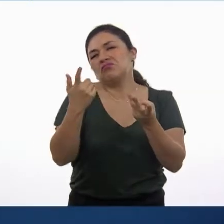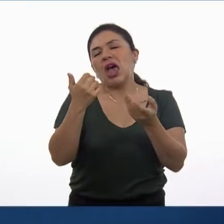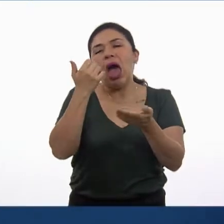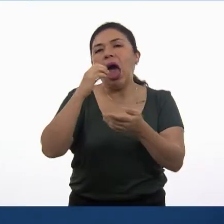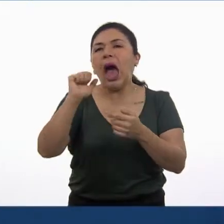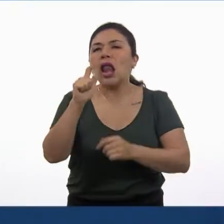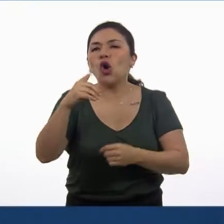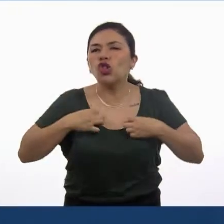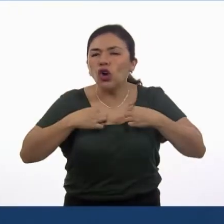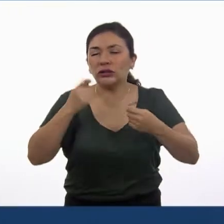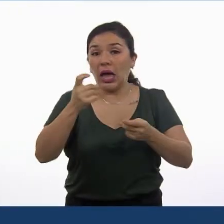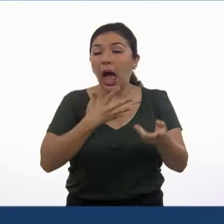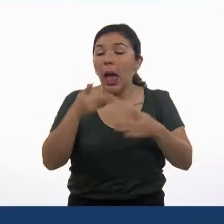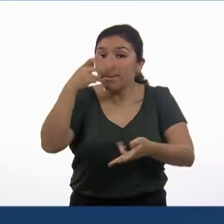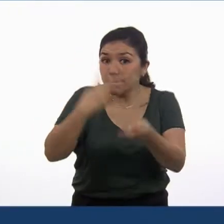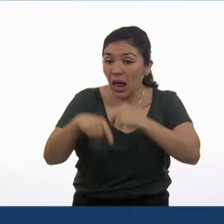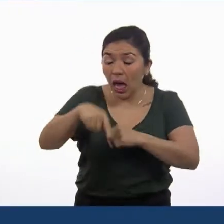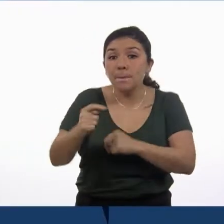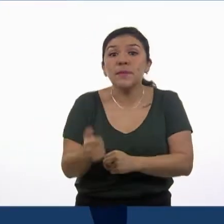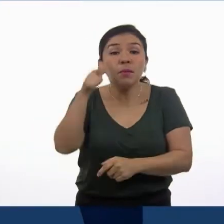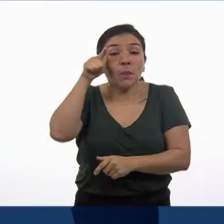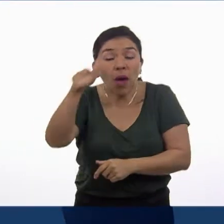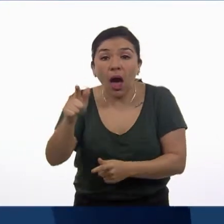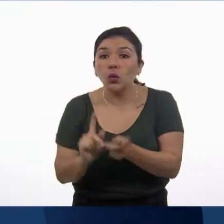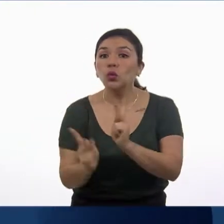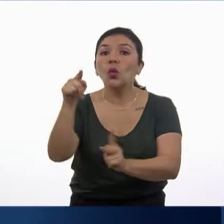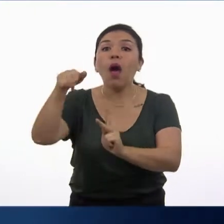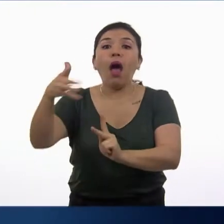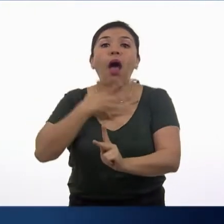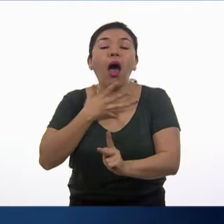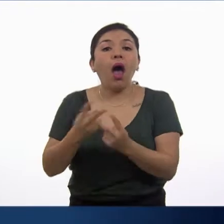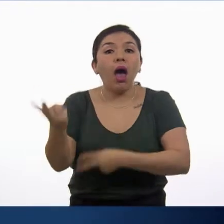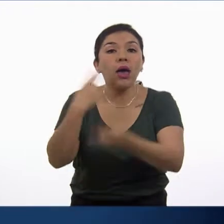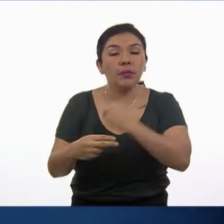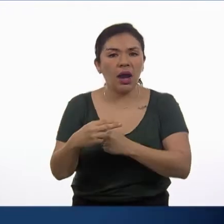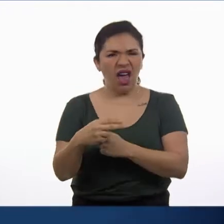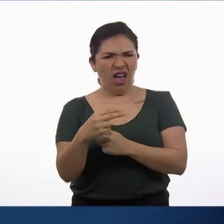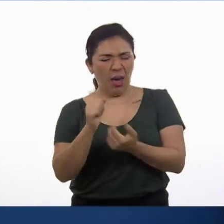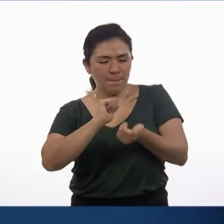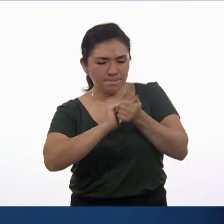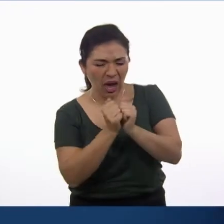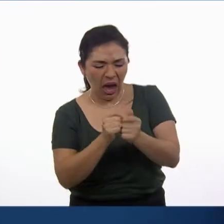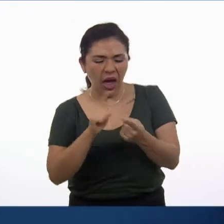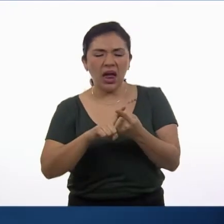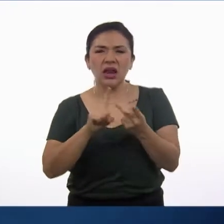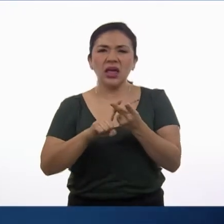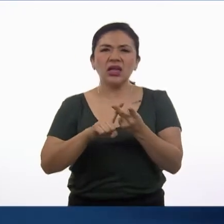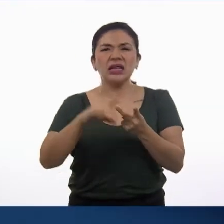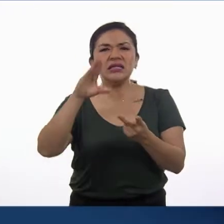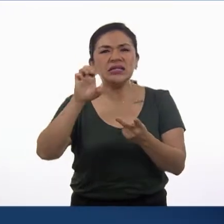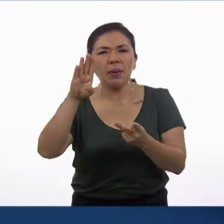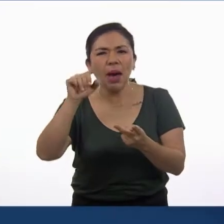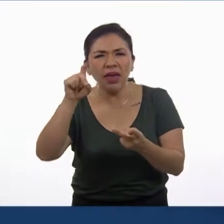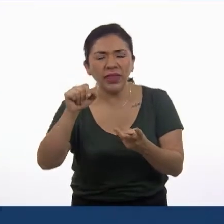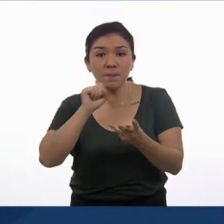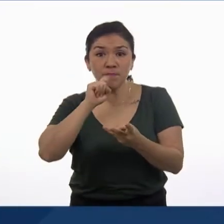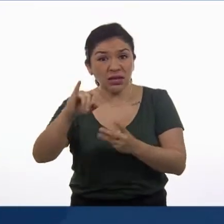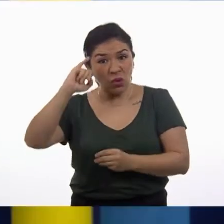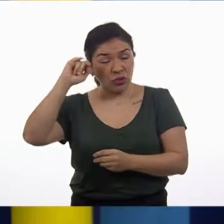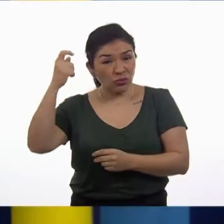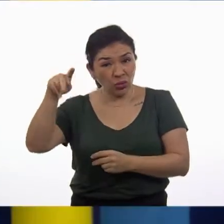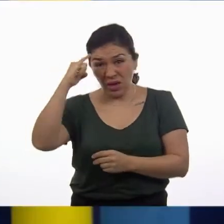cultivos que se encuentran aquí por primera vez en la historia. Entonces, el trigo, la cebada y el algodón vienen de la cultura del